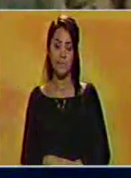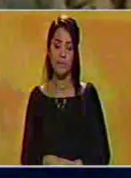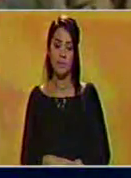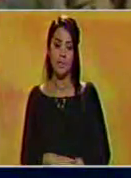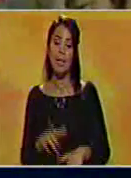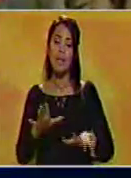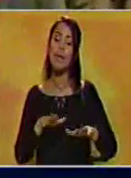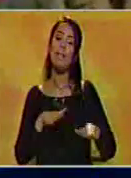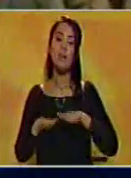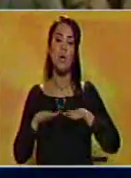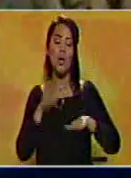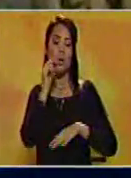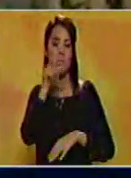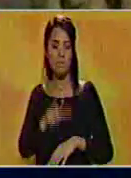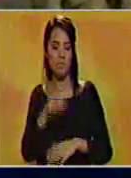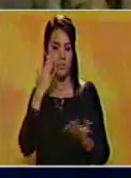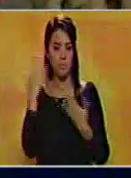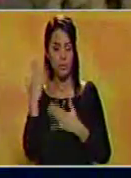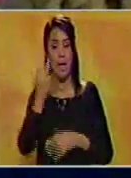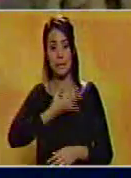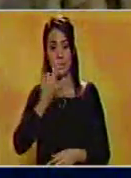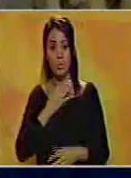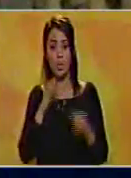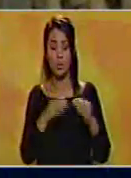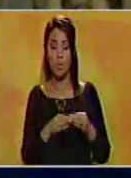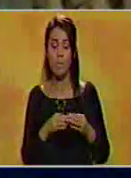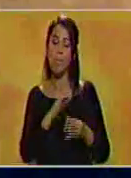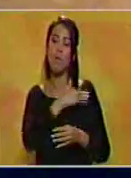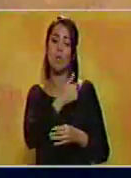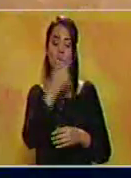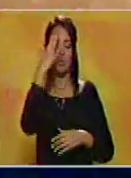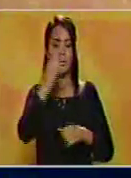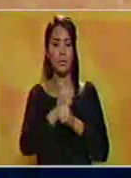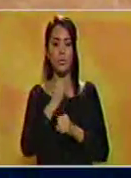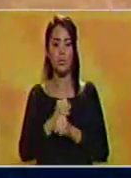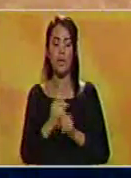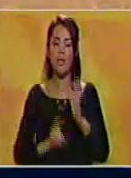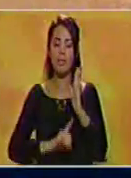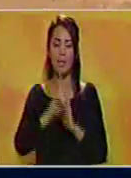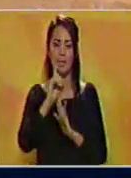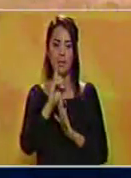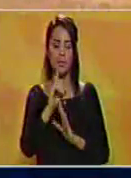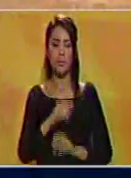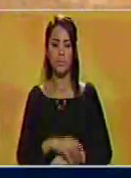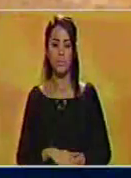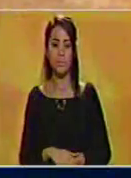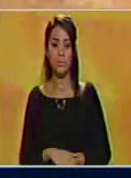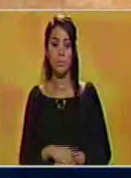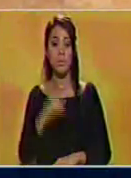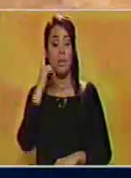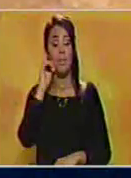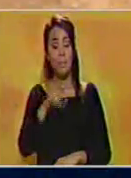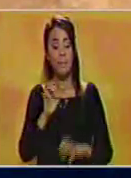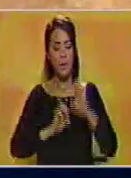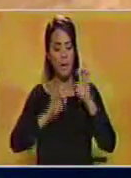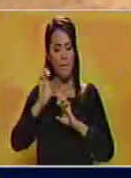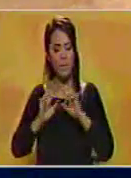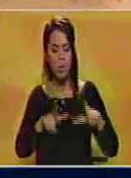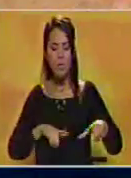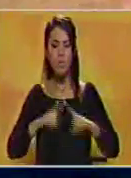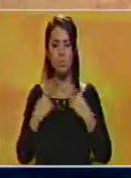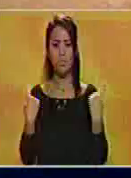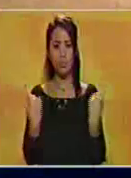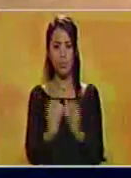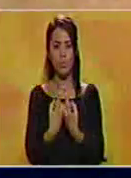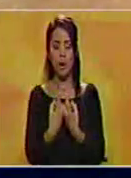estado cojedes el almirante en jefe aseguró que el alto mando militar continúa trabajando en pro del desarrollo de los cadetes además evaluó varias canchas y